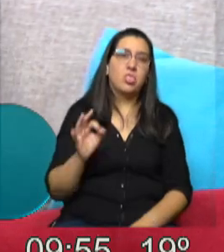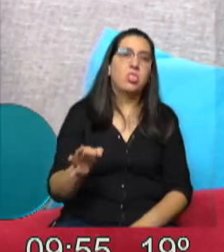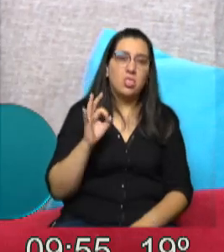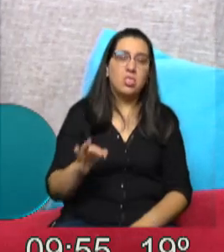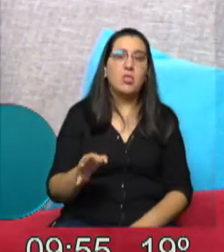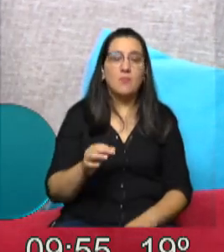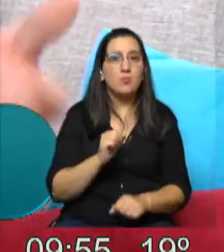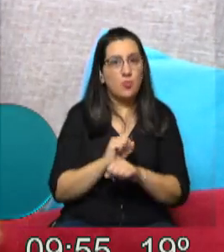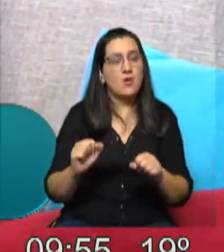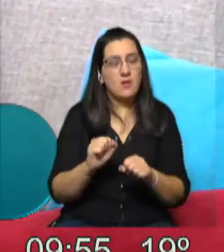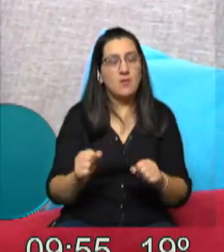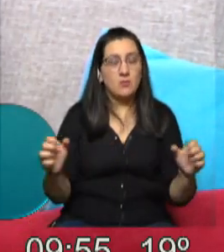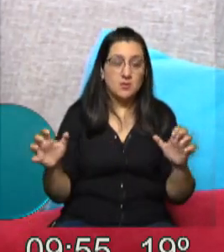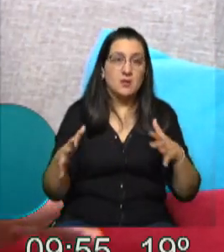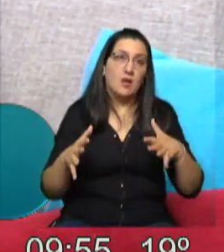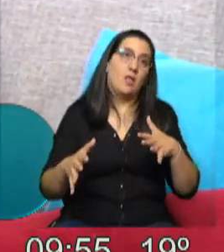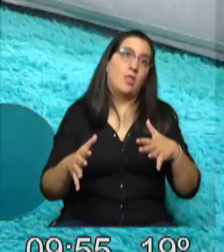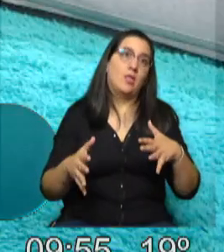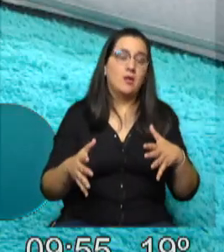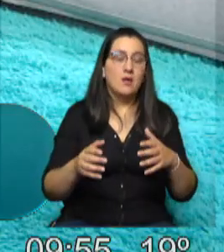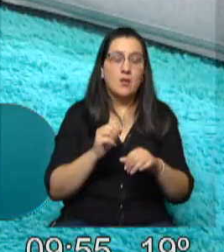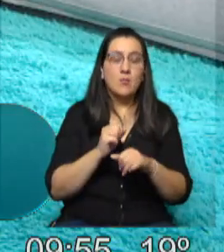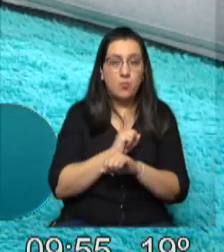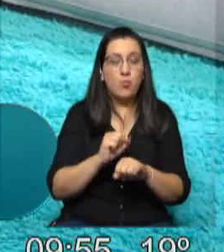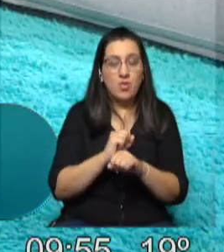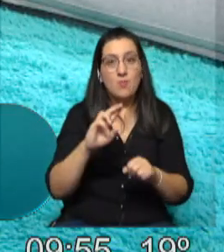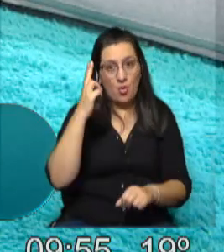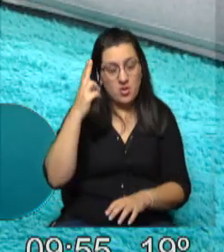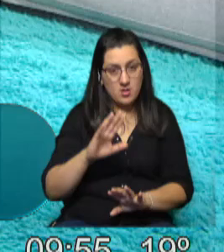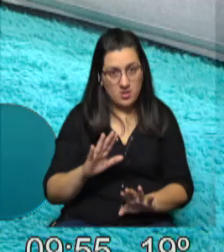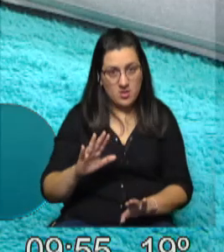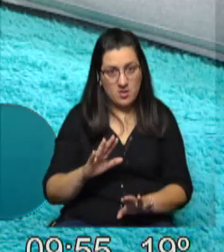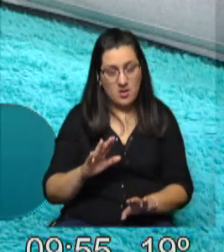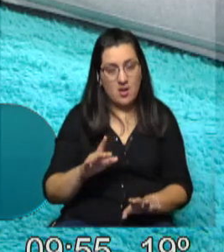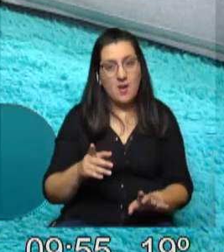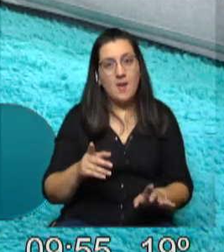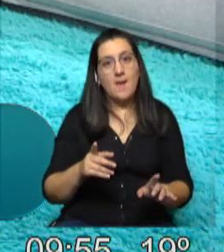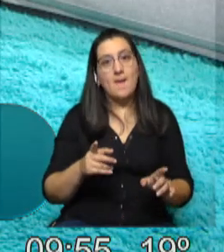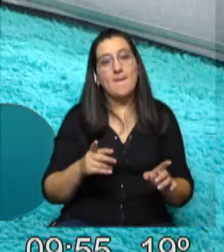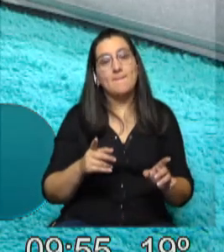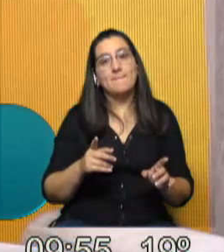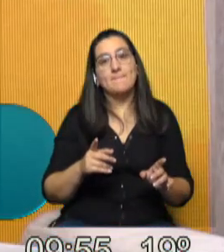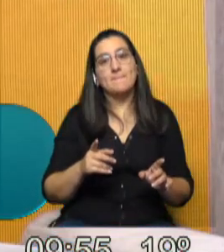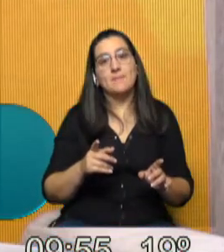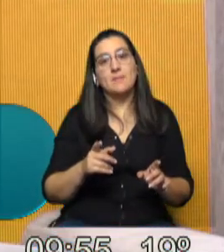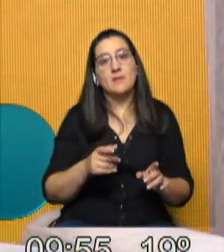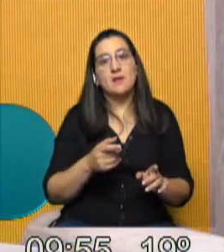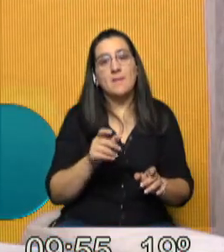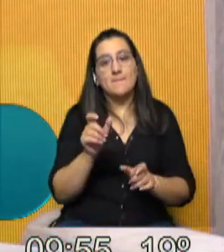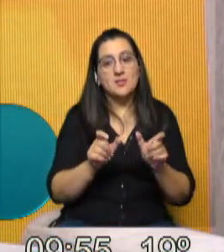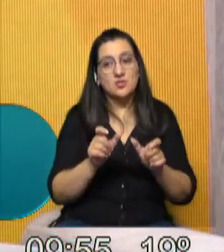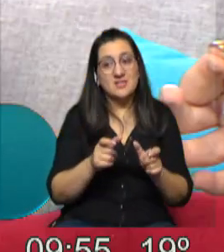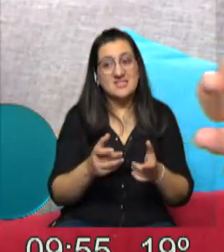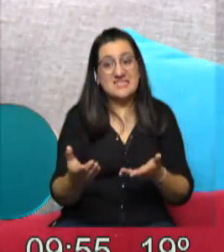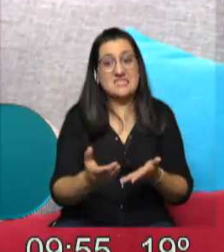shock, pueden haber convulsiones y se puede morir. Ah. Se puede morir. Ahora... La gente haciendo así, sacándole el chocolate. No, bueno,